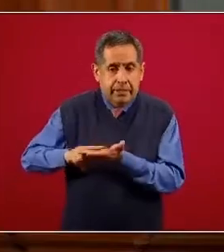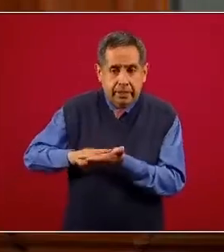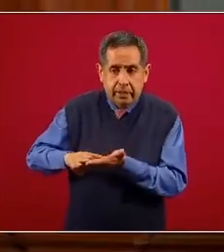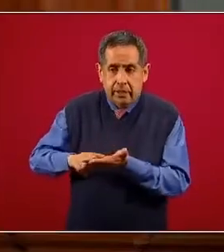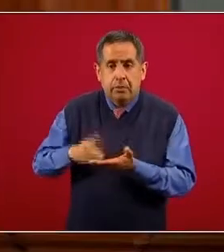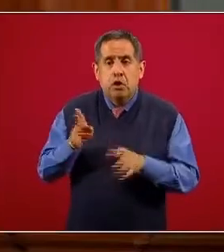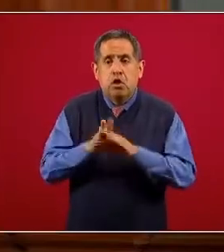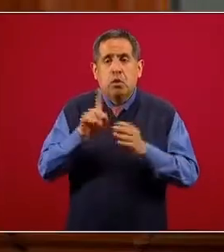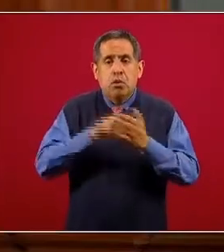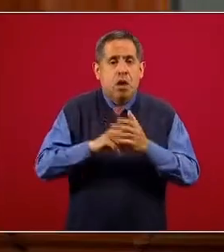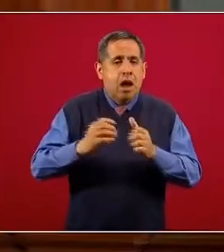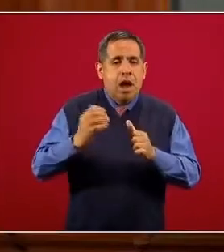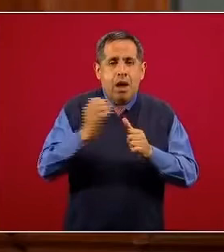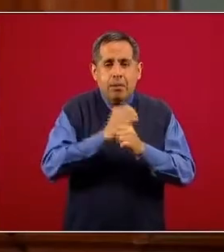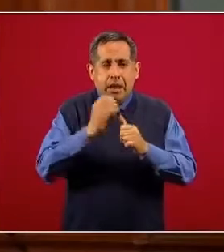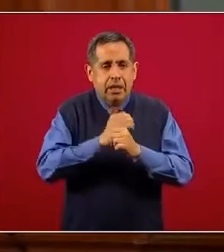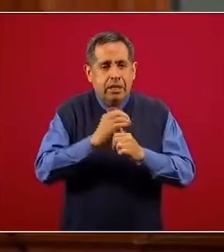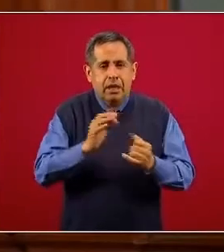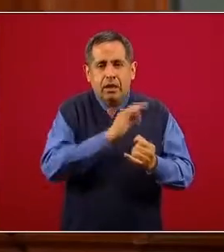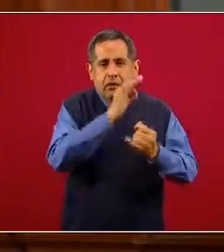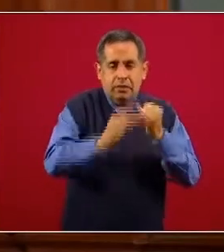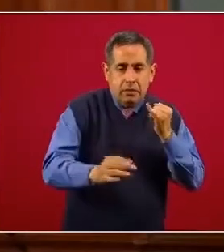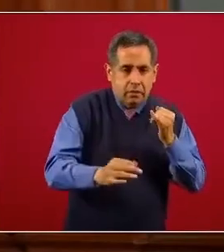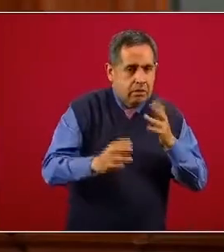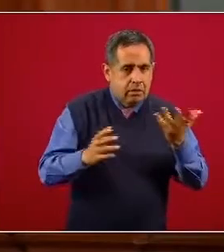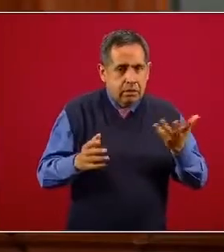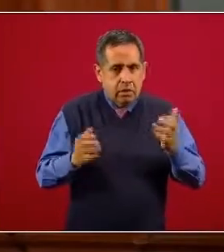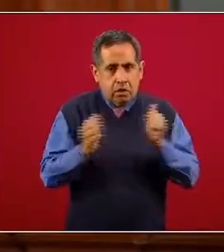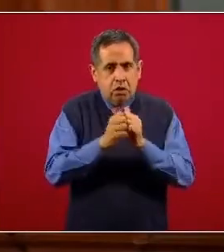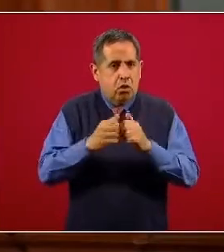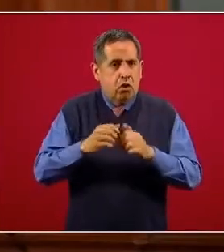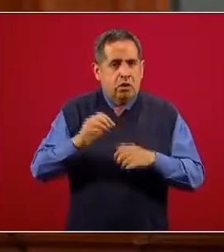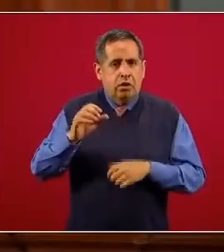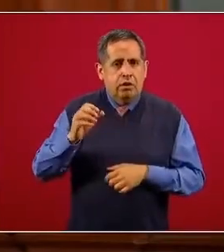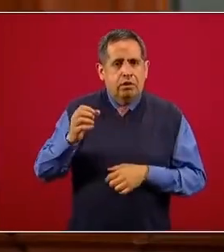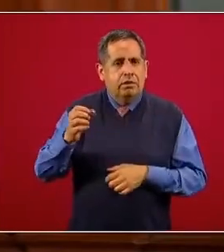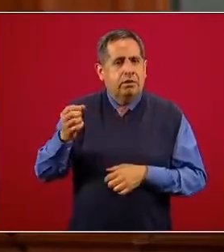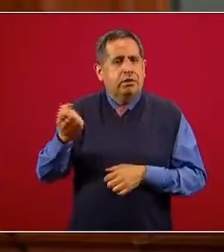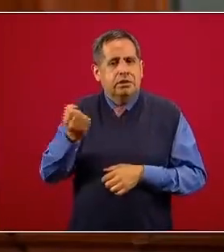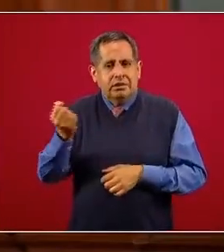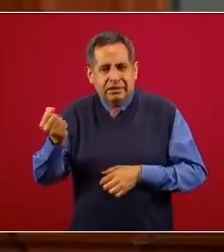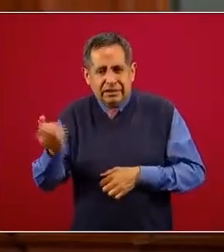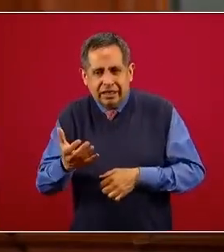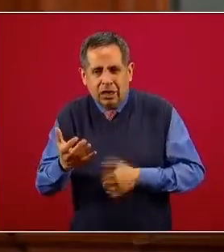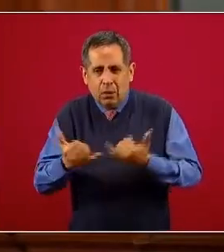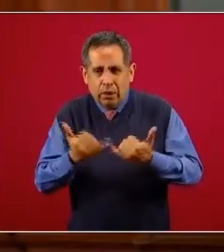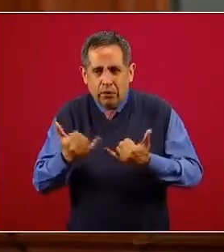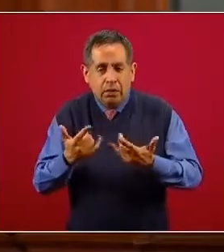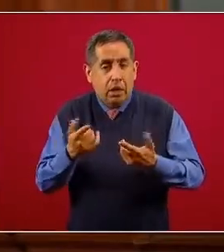pero nos dice que los bares son los que están al final, supongo que junto con casinos. ¿Pero abrirán el mismo